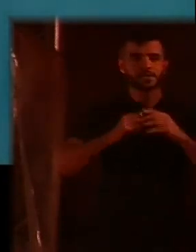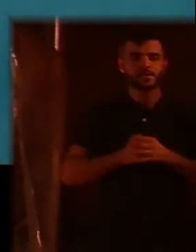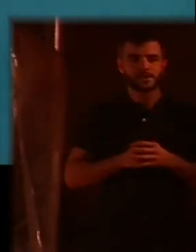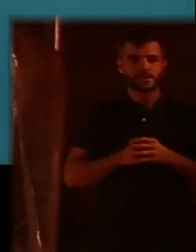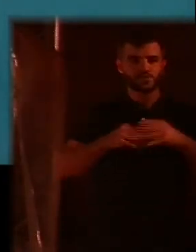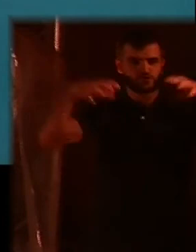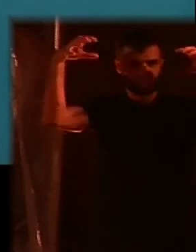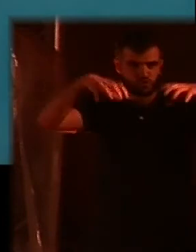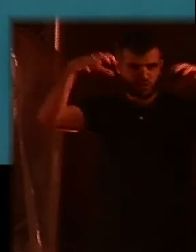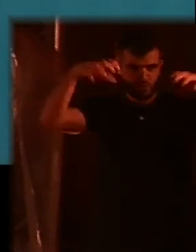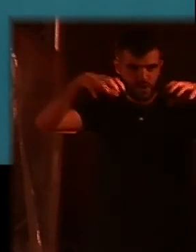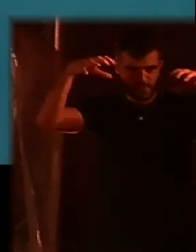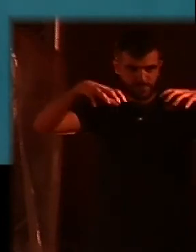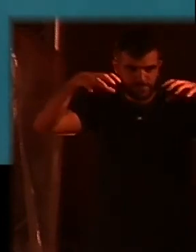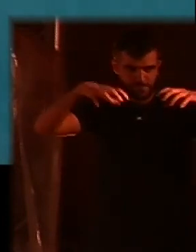en la lluvia.